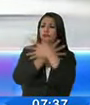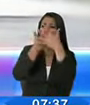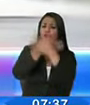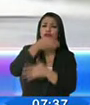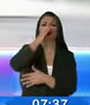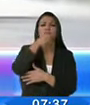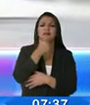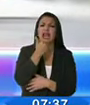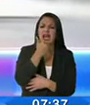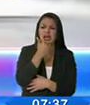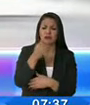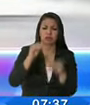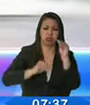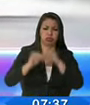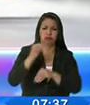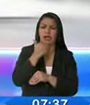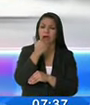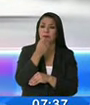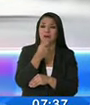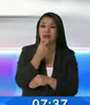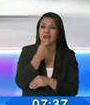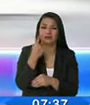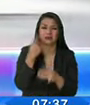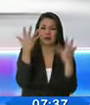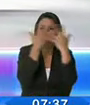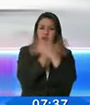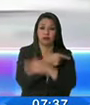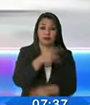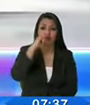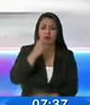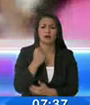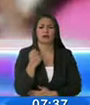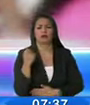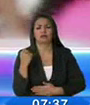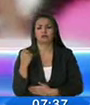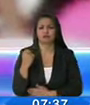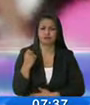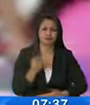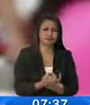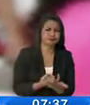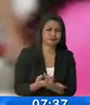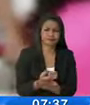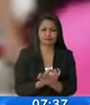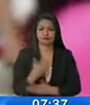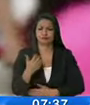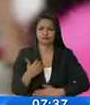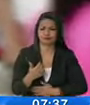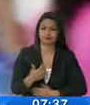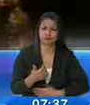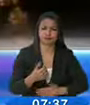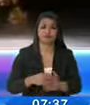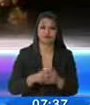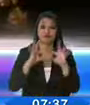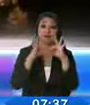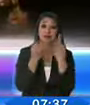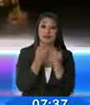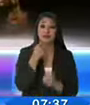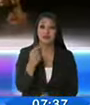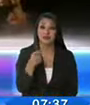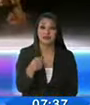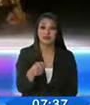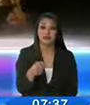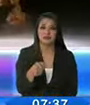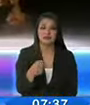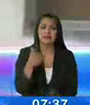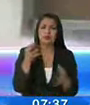niños y comenzó el... que los niños se revolcaban en el piso. Según algunos familiares, se habría tratado de un hecho